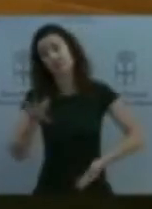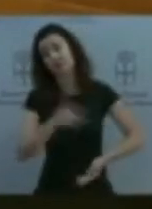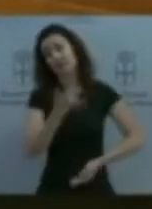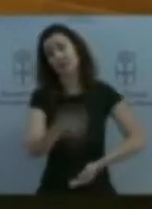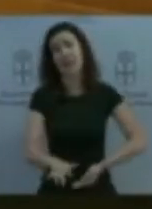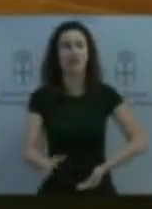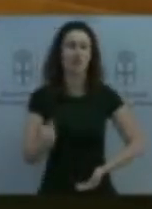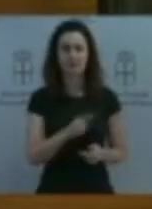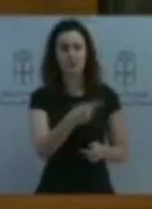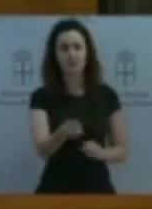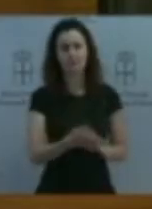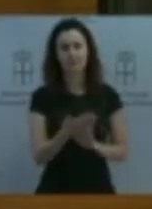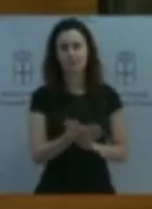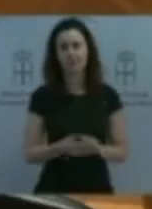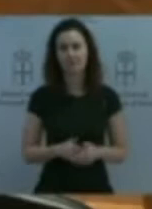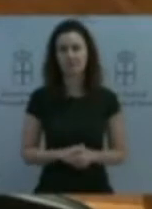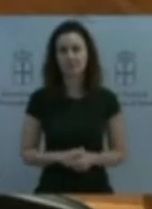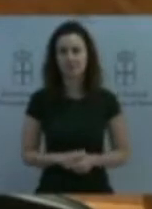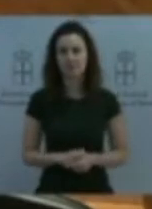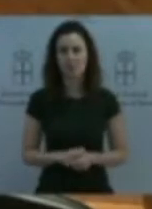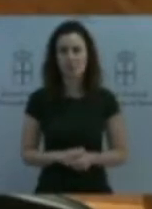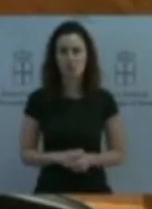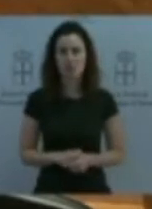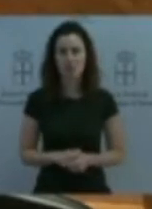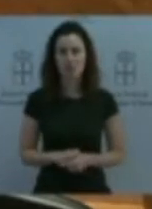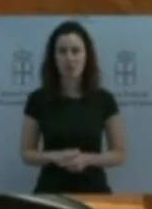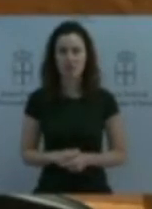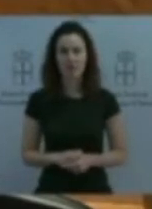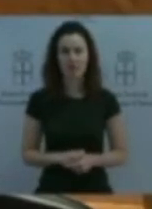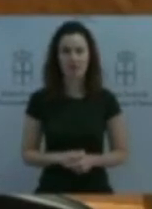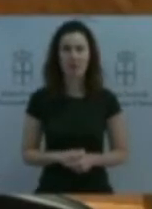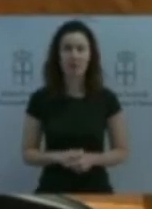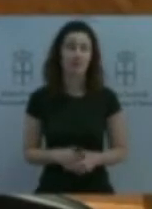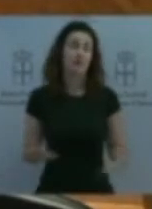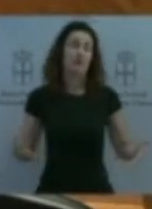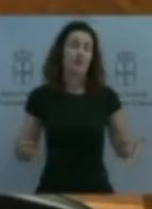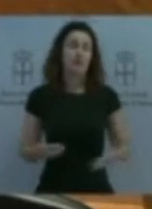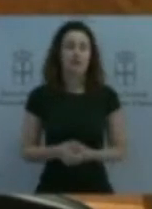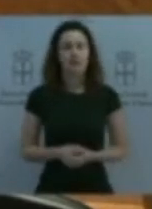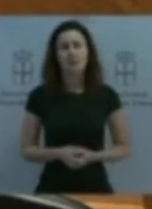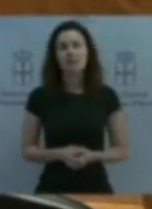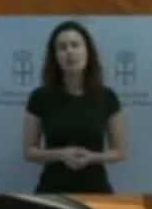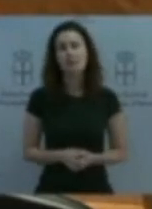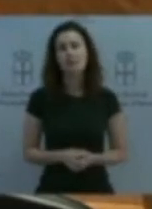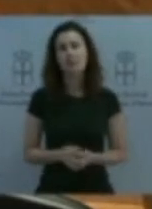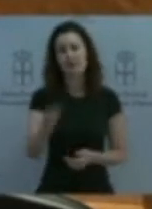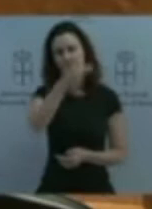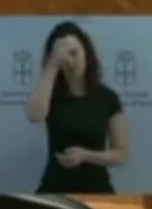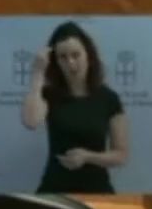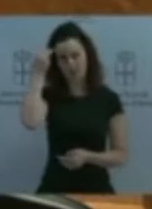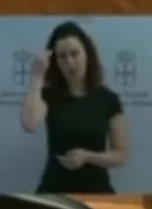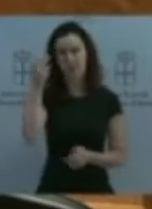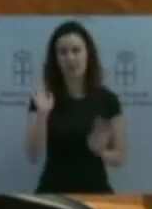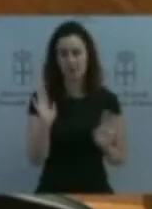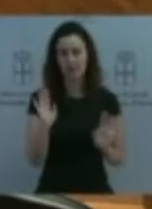Gracias. Vamos a ver, usted parte de un prejuicio y luego establece una serie de argumentos.